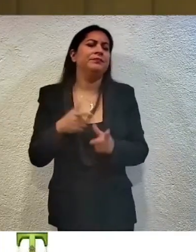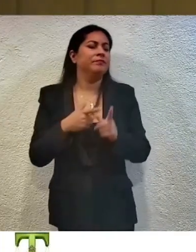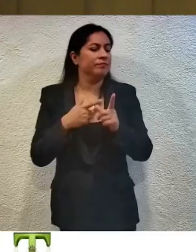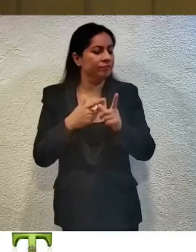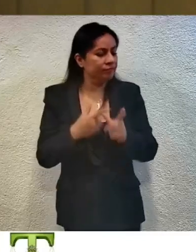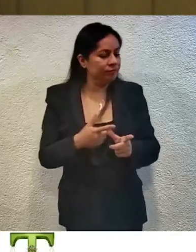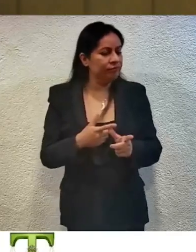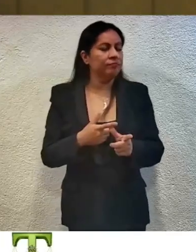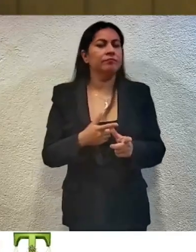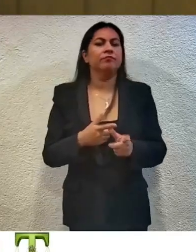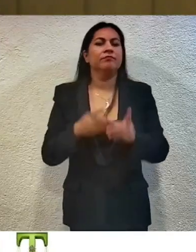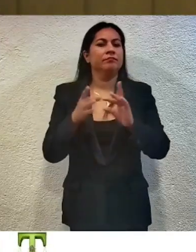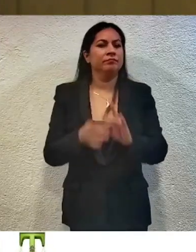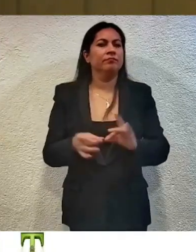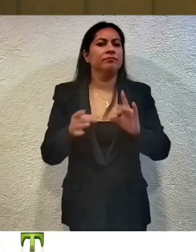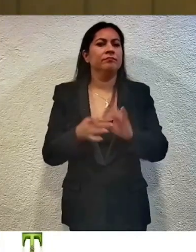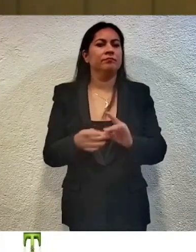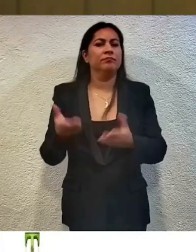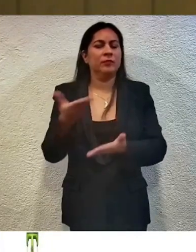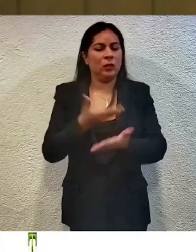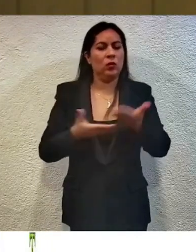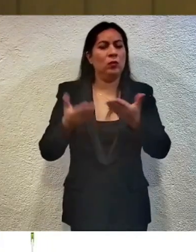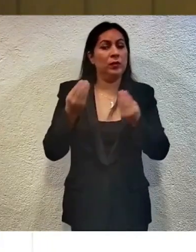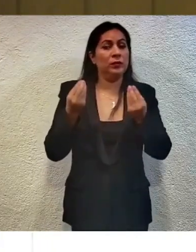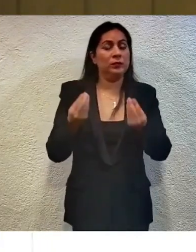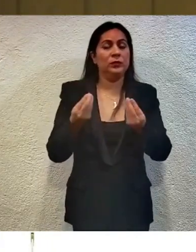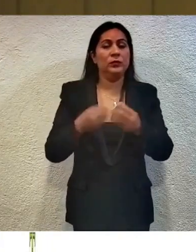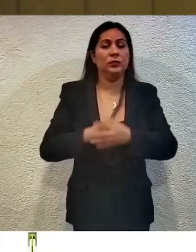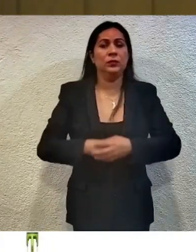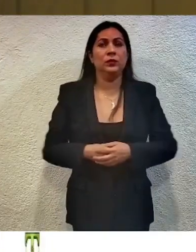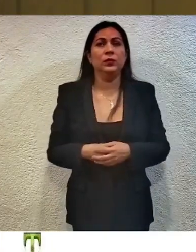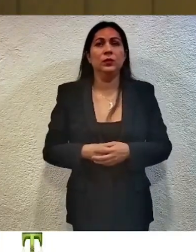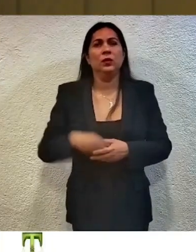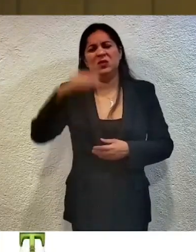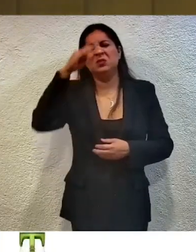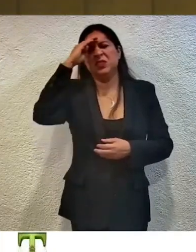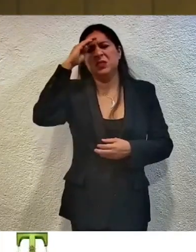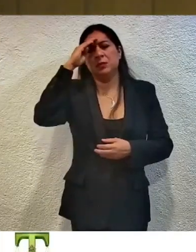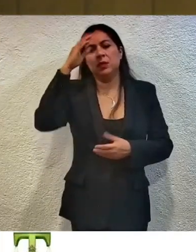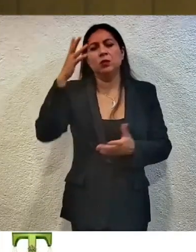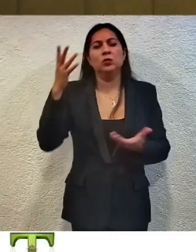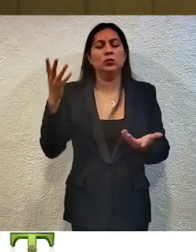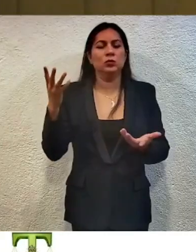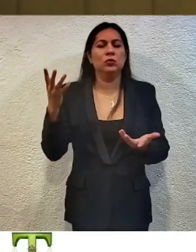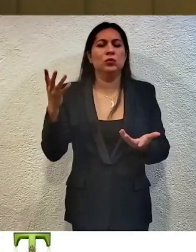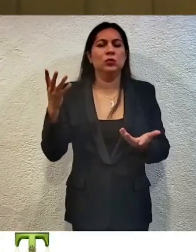Insistiría, toda vez que comparto muchas de las consideraciones que